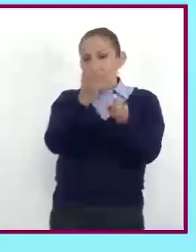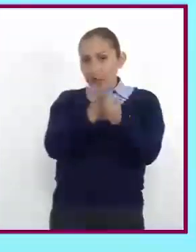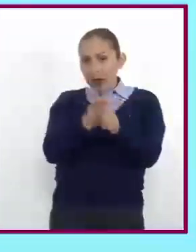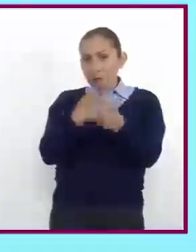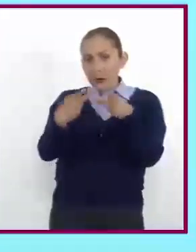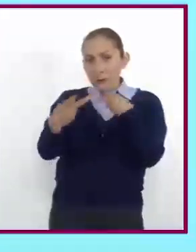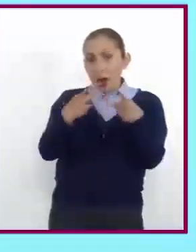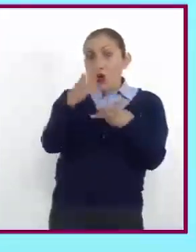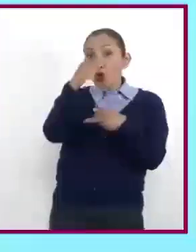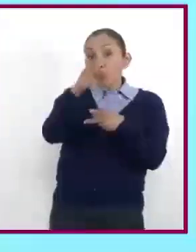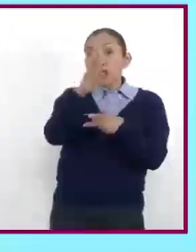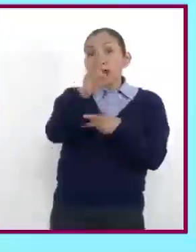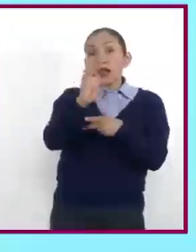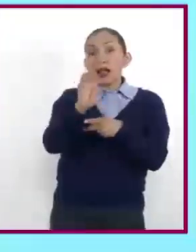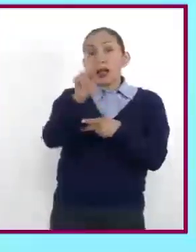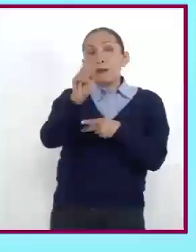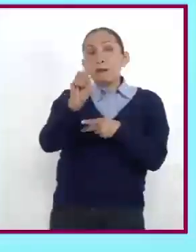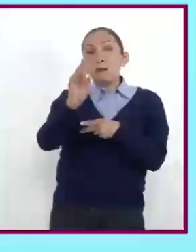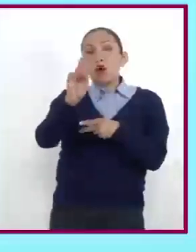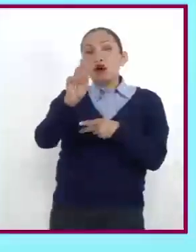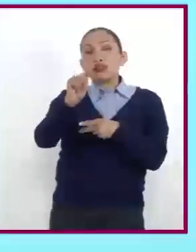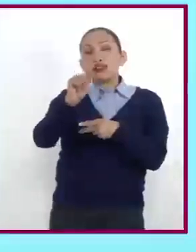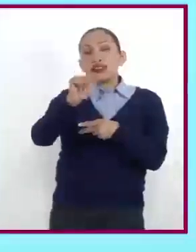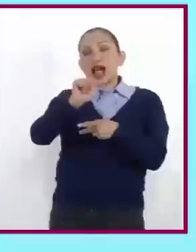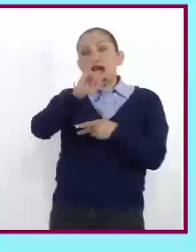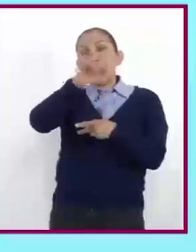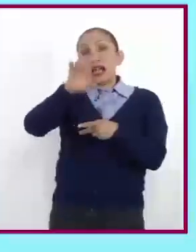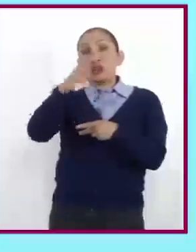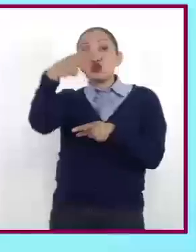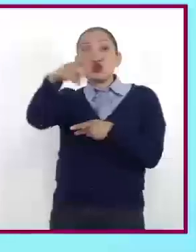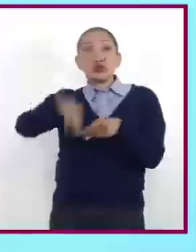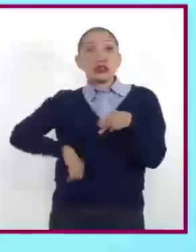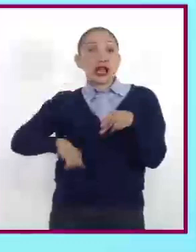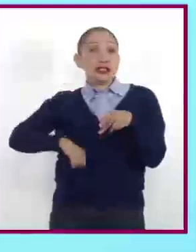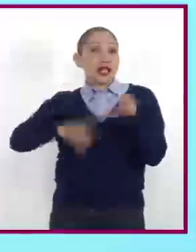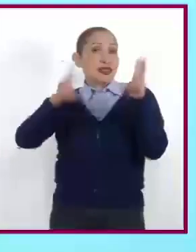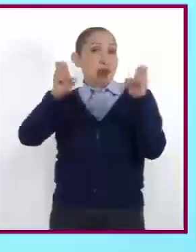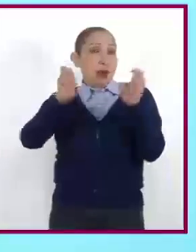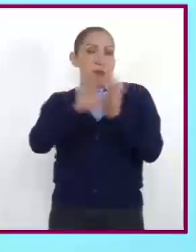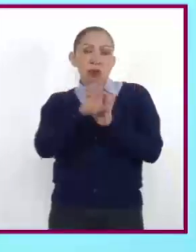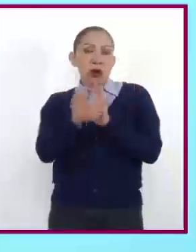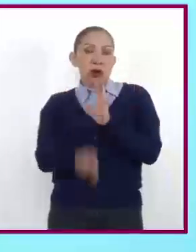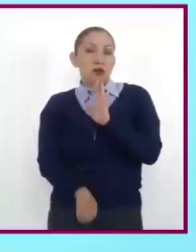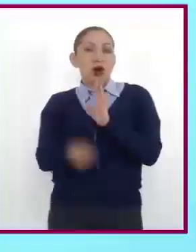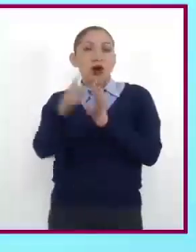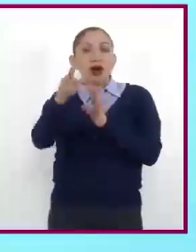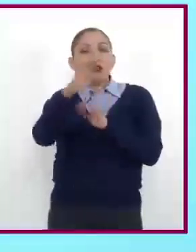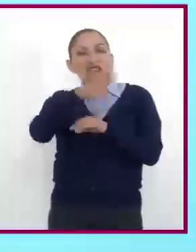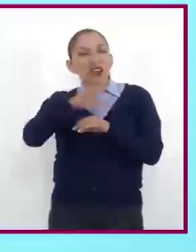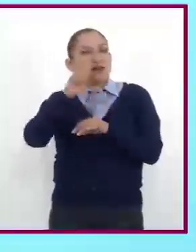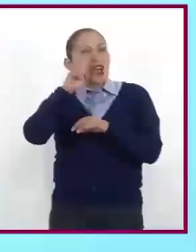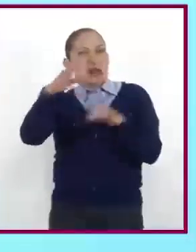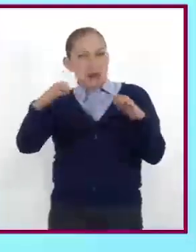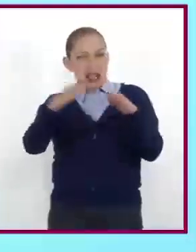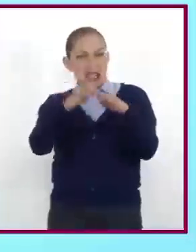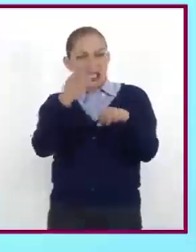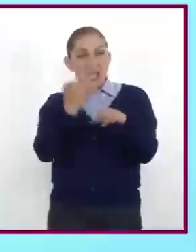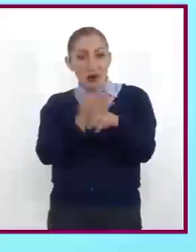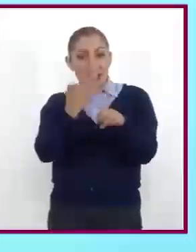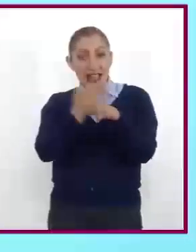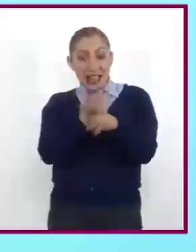invitamos a planear un reportaje sobre un tema de su elección. Por ejemplo, la contingencia sanitaria que